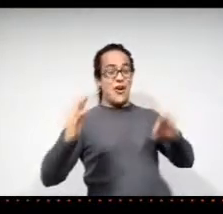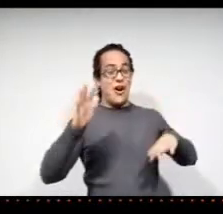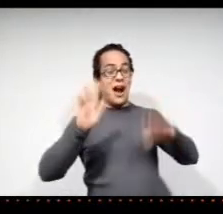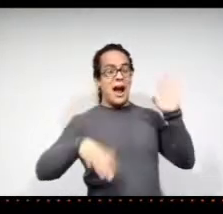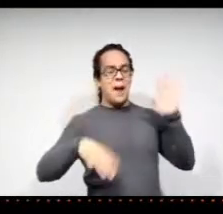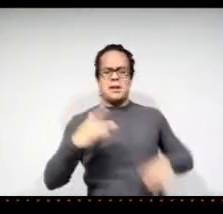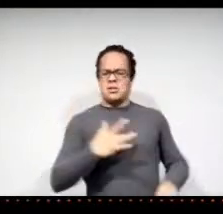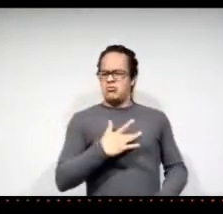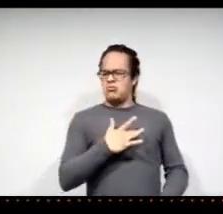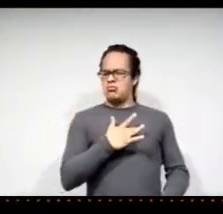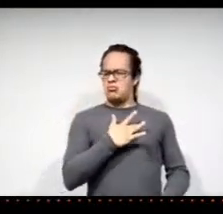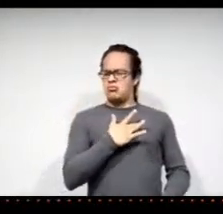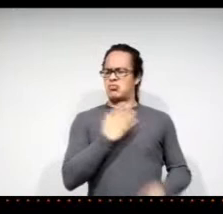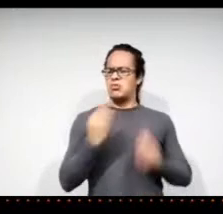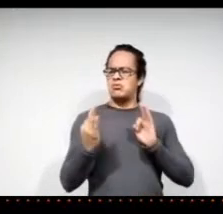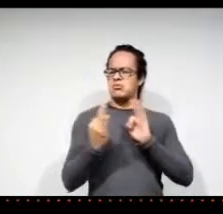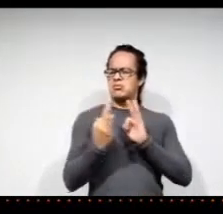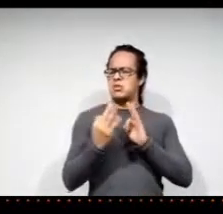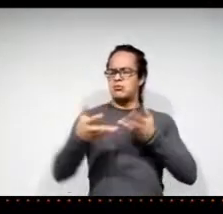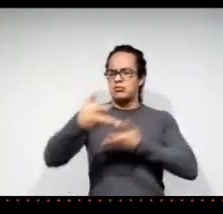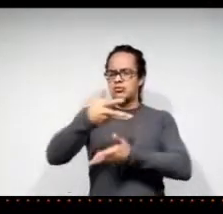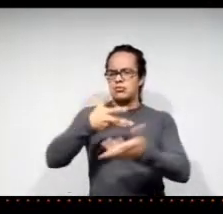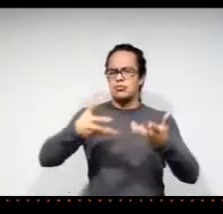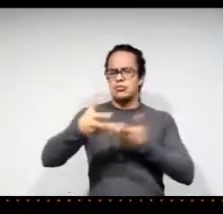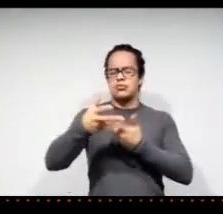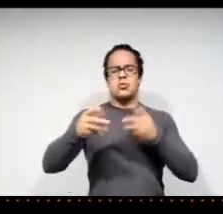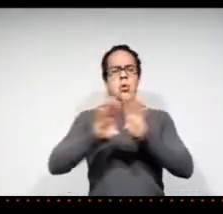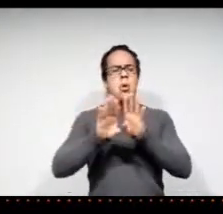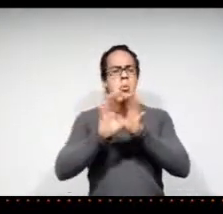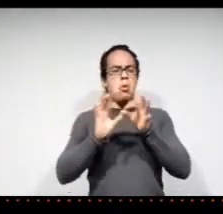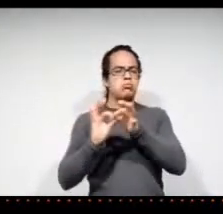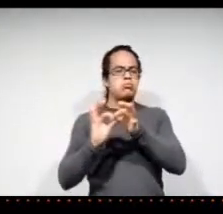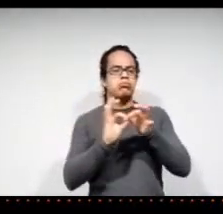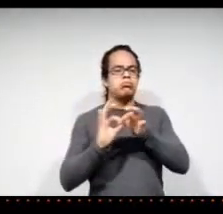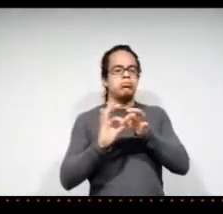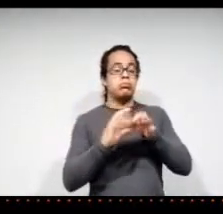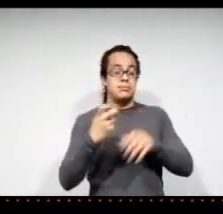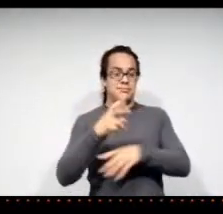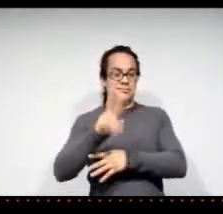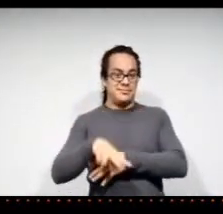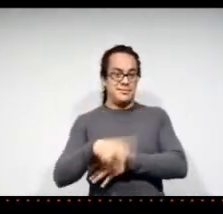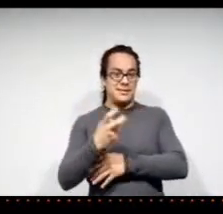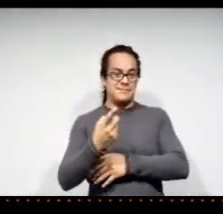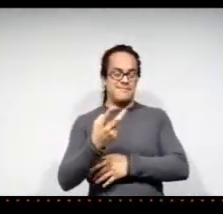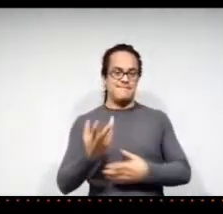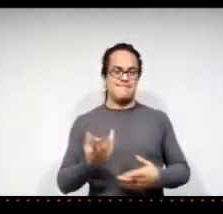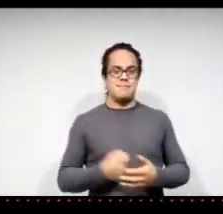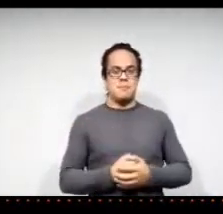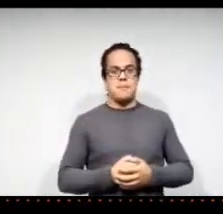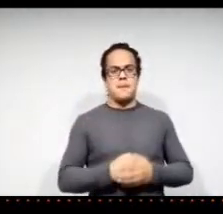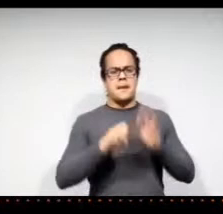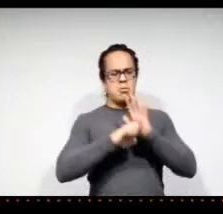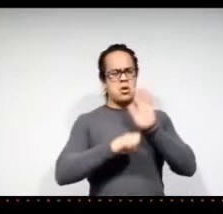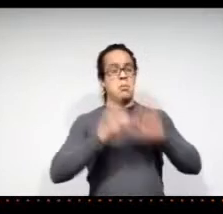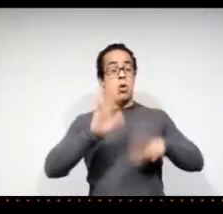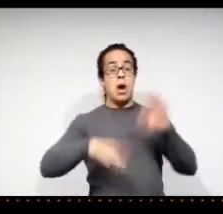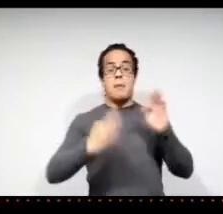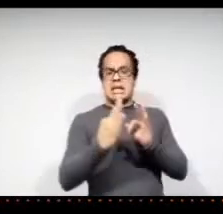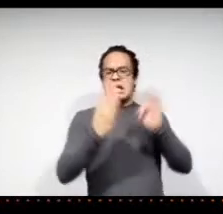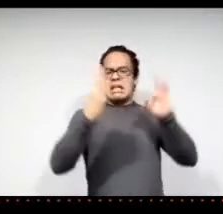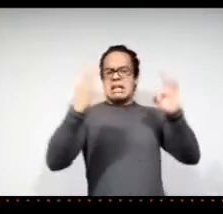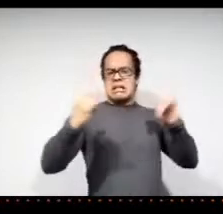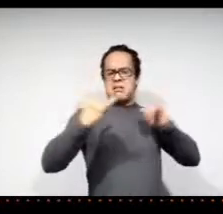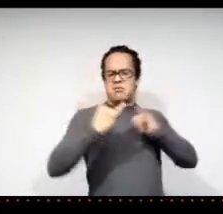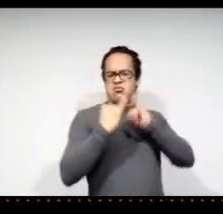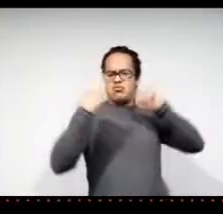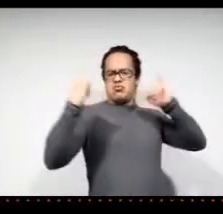con el tipo de interacción que se planea en un curso. Y puede ser más cercano en un curso en línea